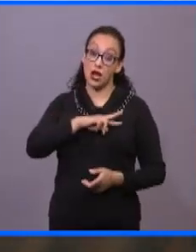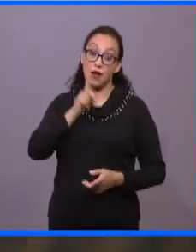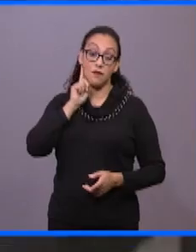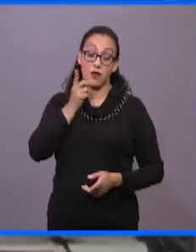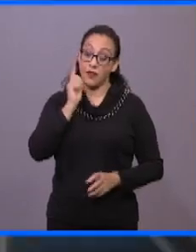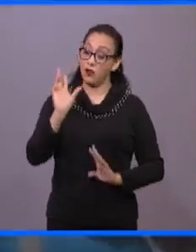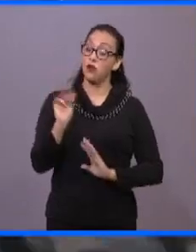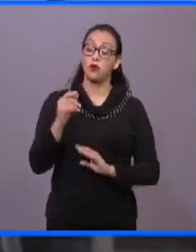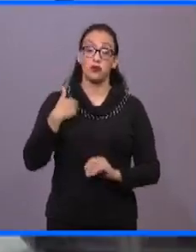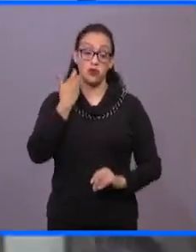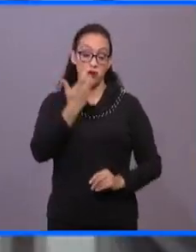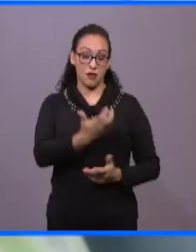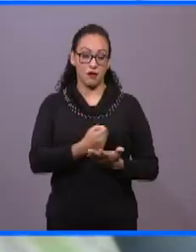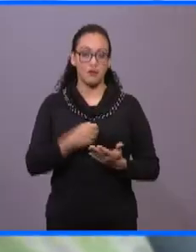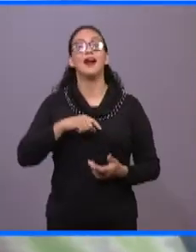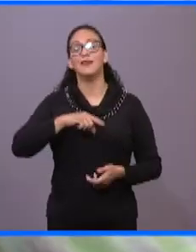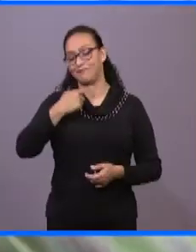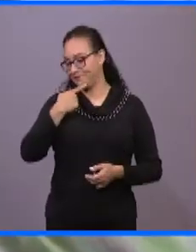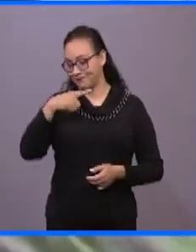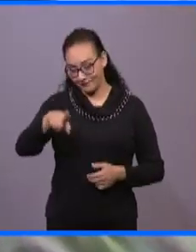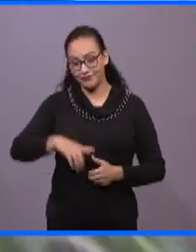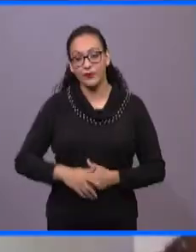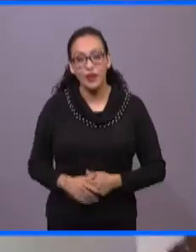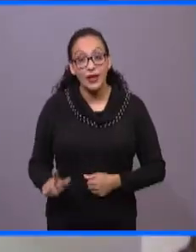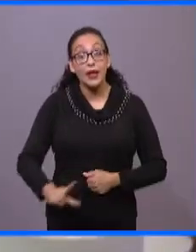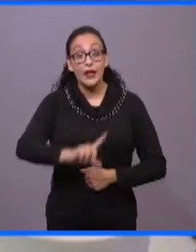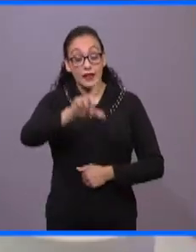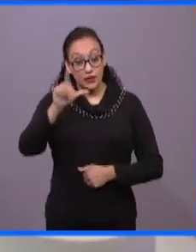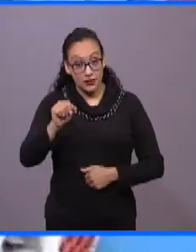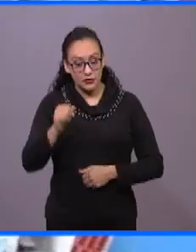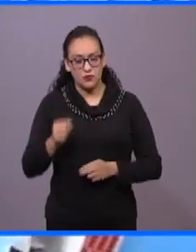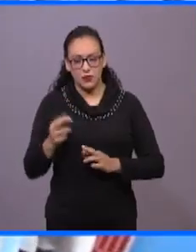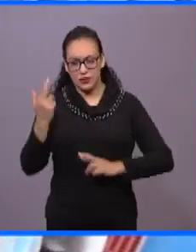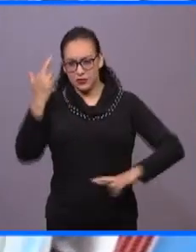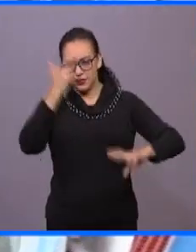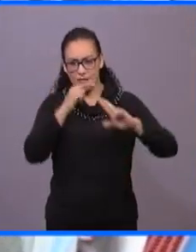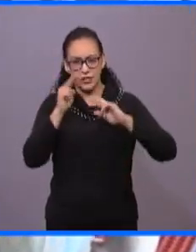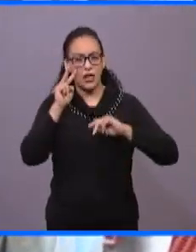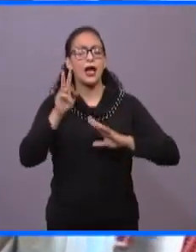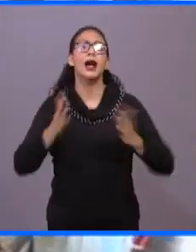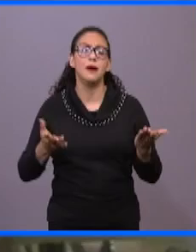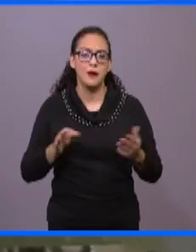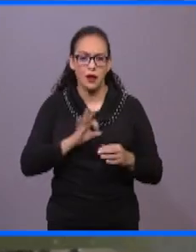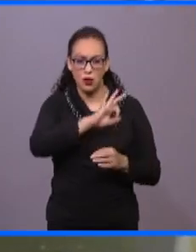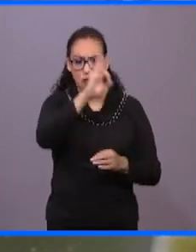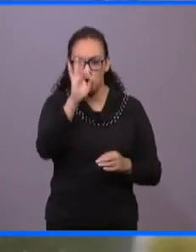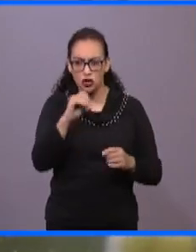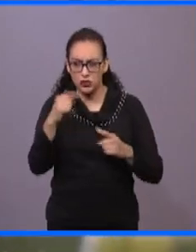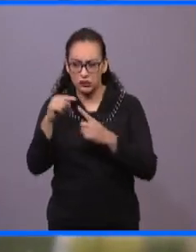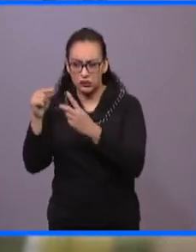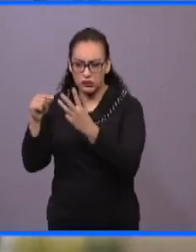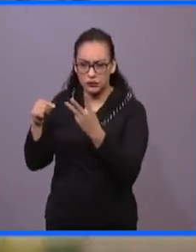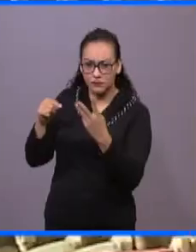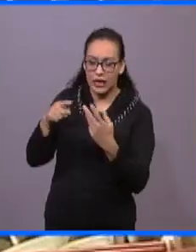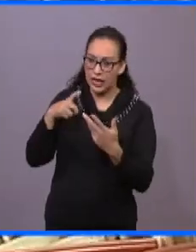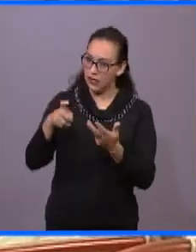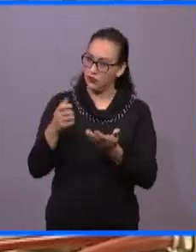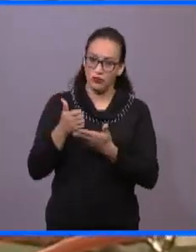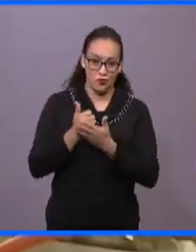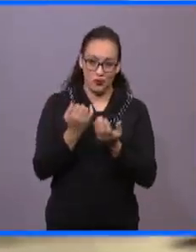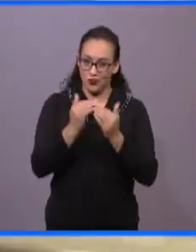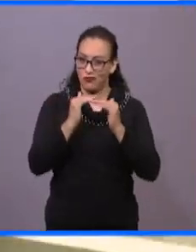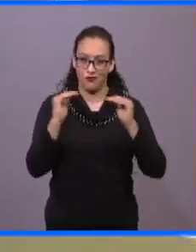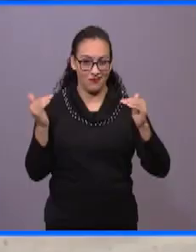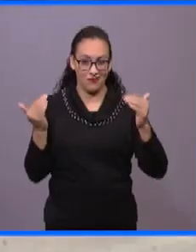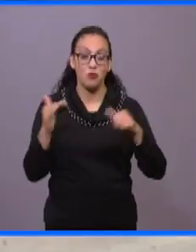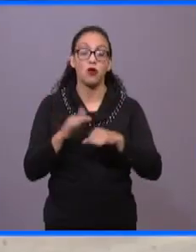lo que el caso llegó a la Corte. En este asunto, la sala resolvió que esas diferencias en los porcentajes violan el derecho a la igualdad,